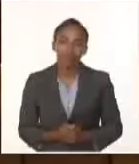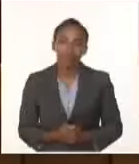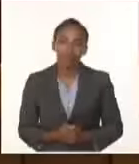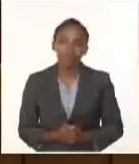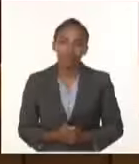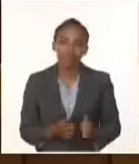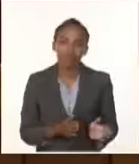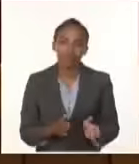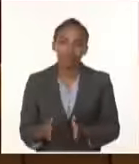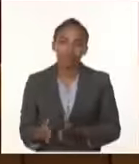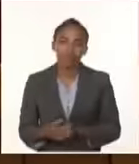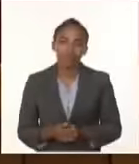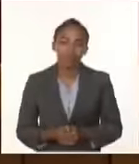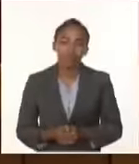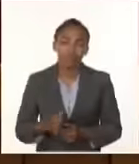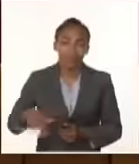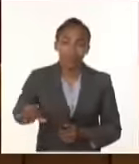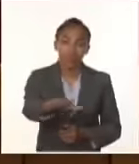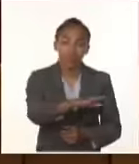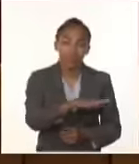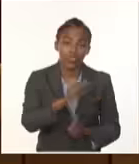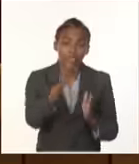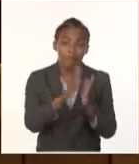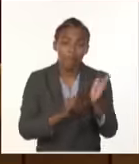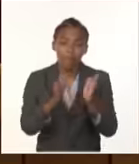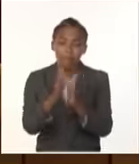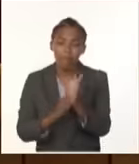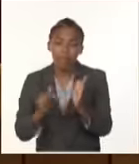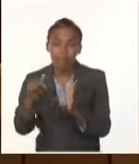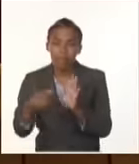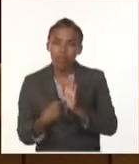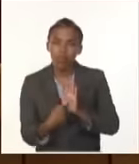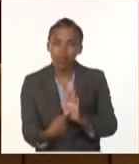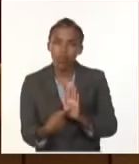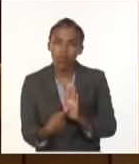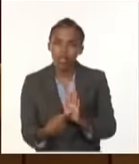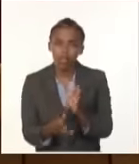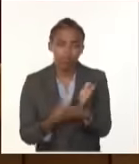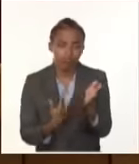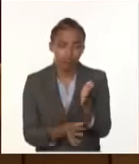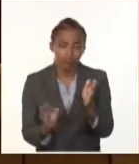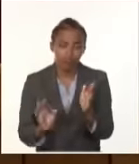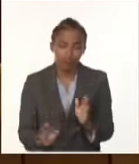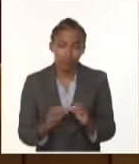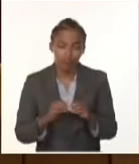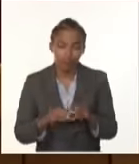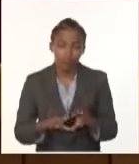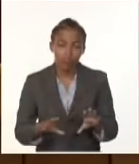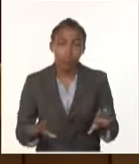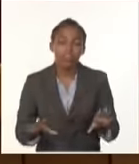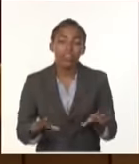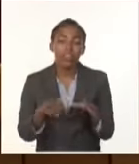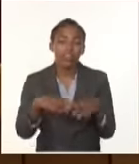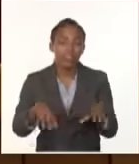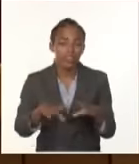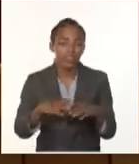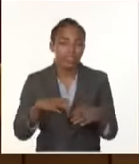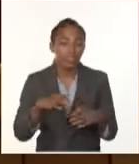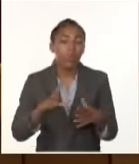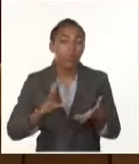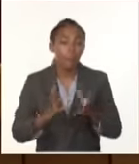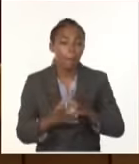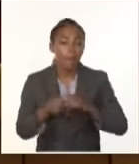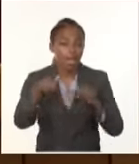Compatriotas, los meses transcurridos muestran con nitidez una realidad global convulsa y peligrosa en este